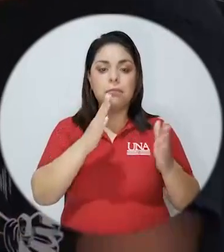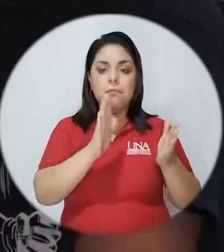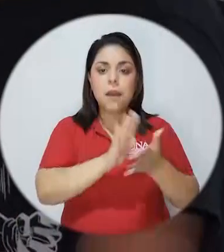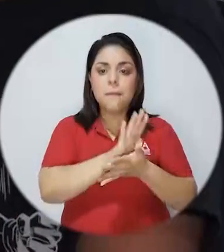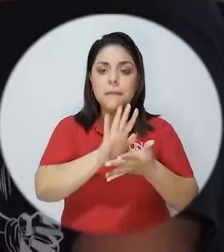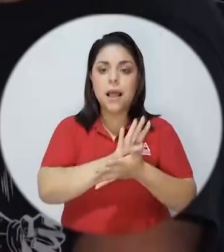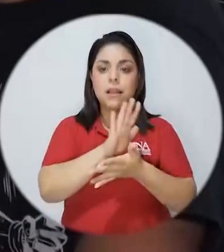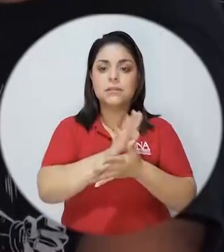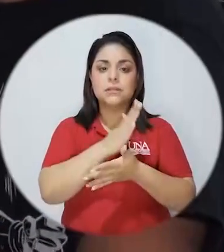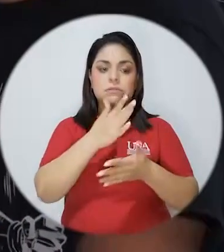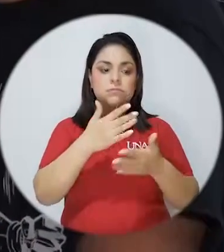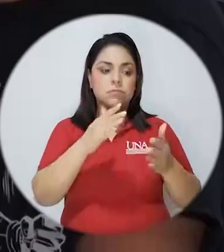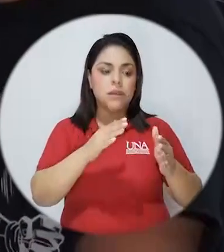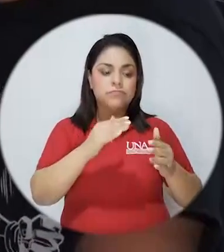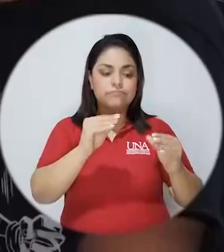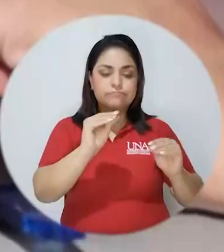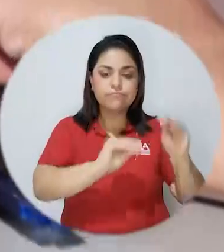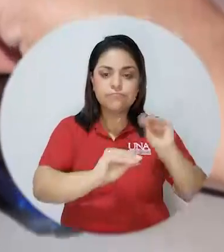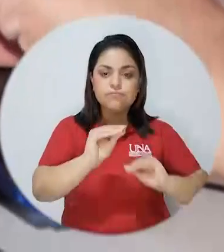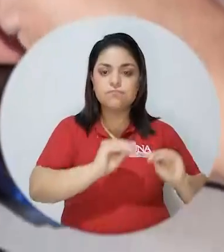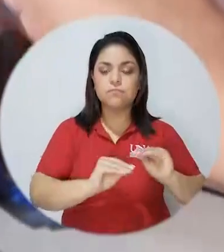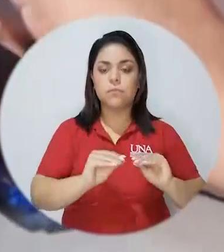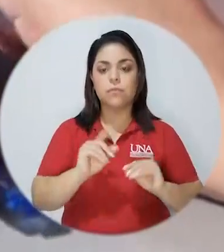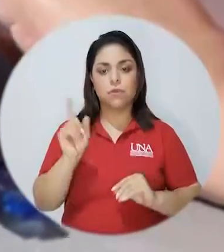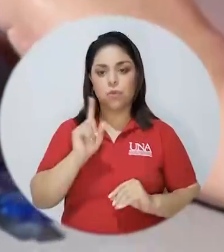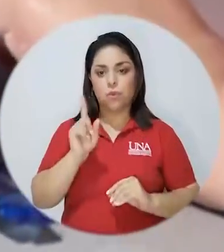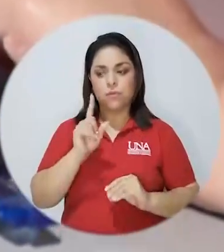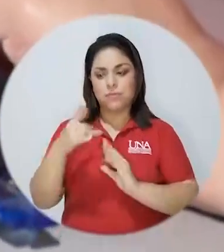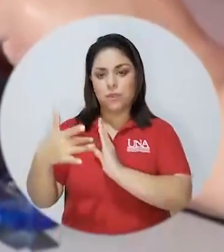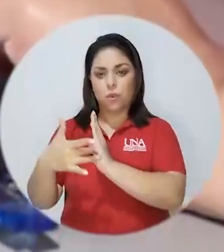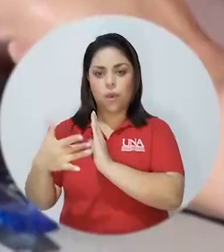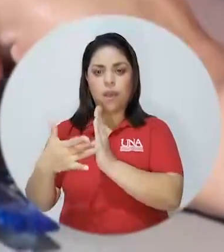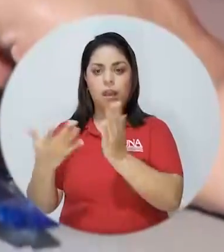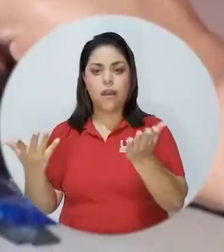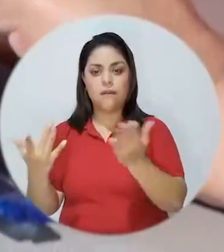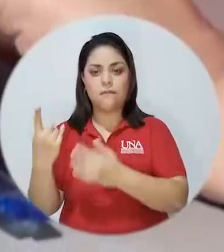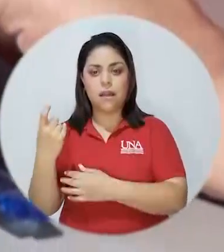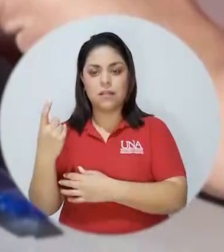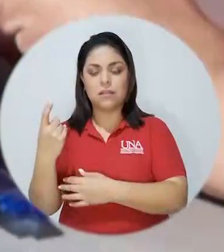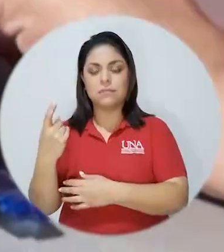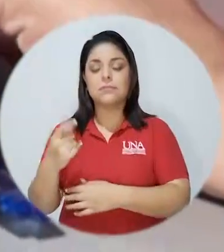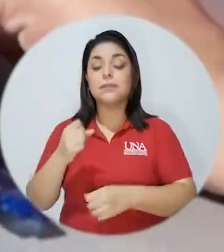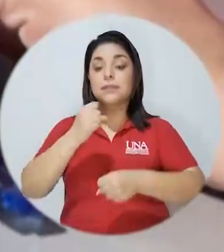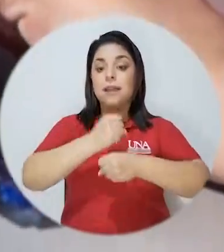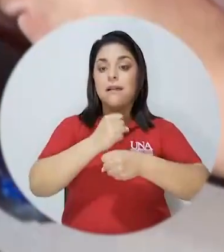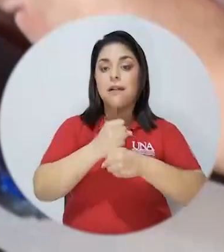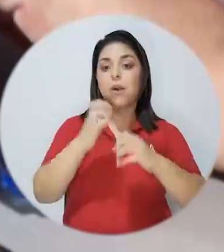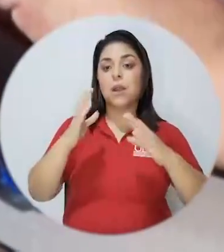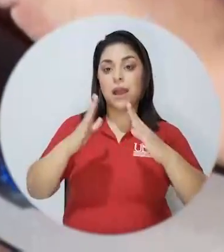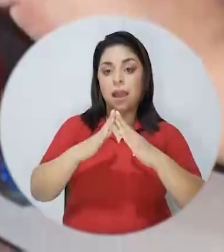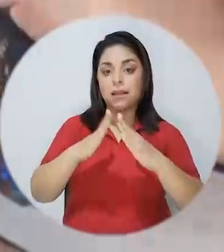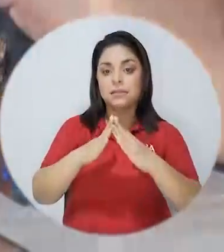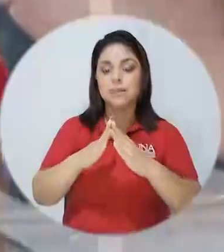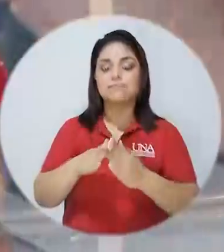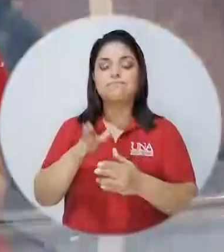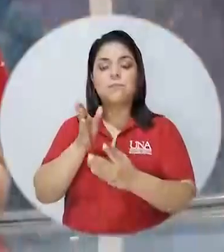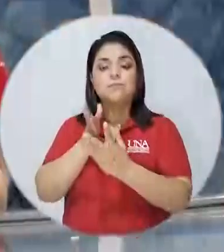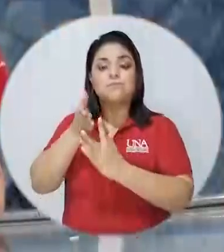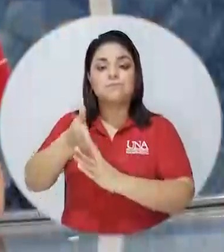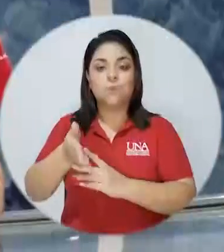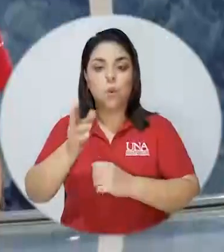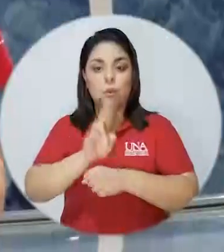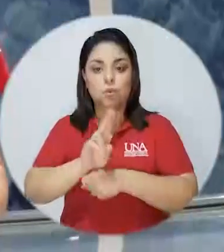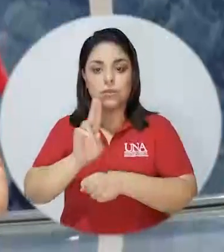porque no estoy usando las tecnologías. Teletrabajo es que yo trabaje y use las tecnologías, use la computadora, use los medios, use las